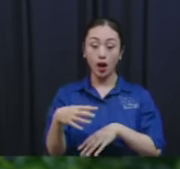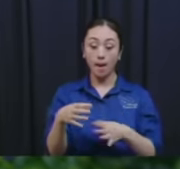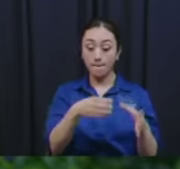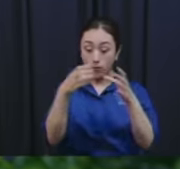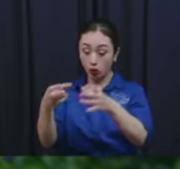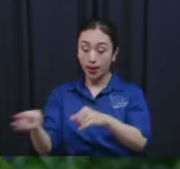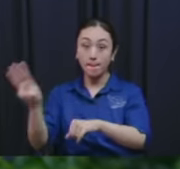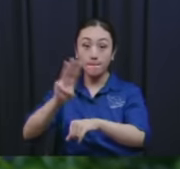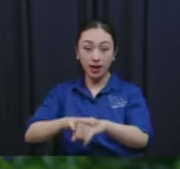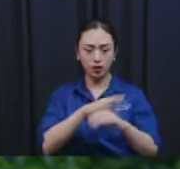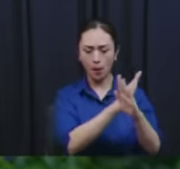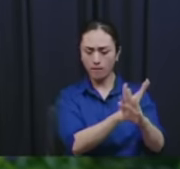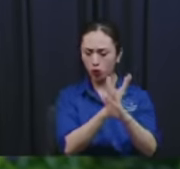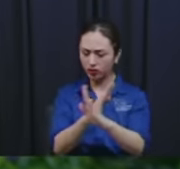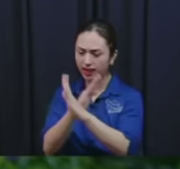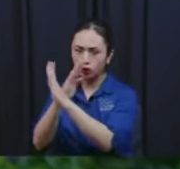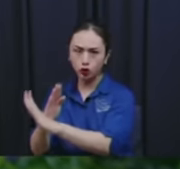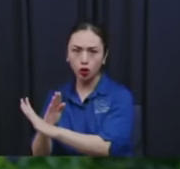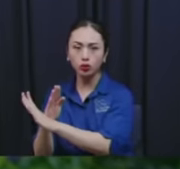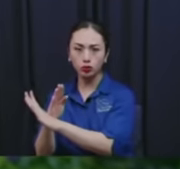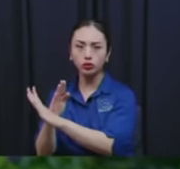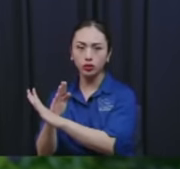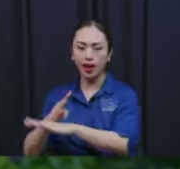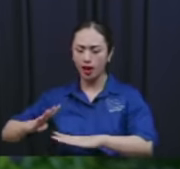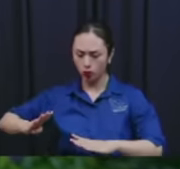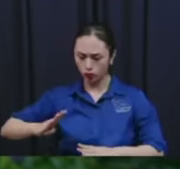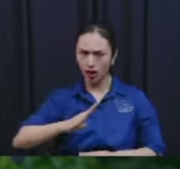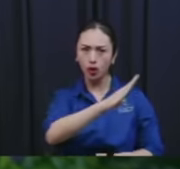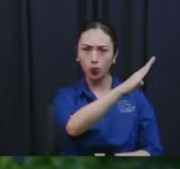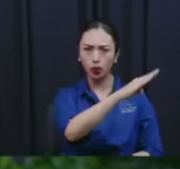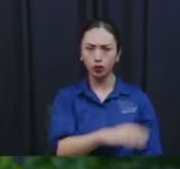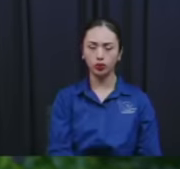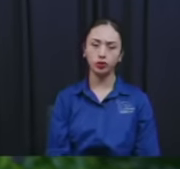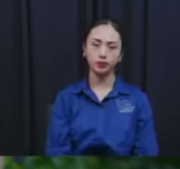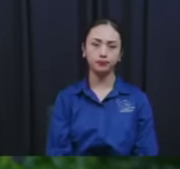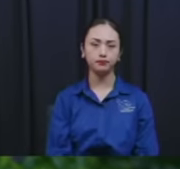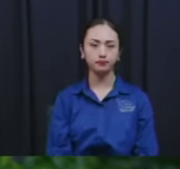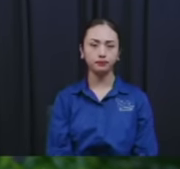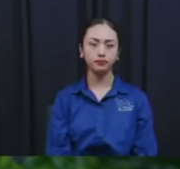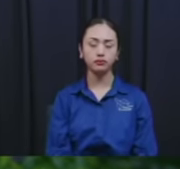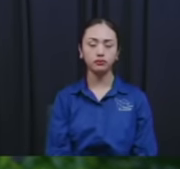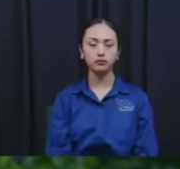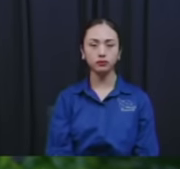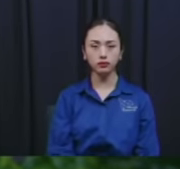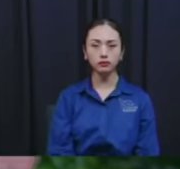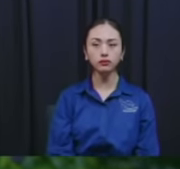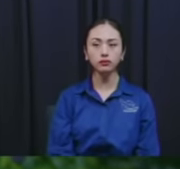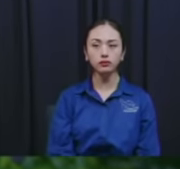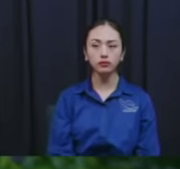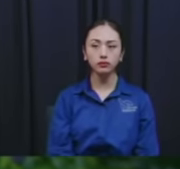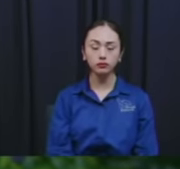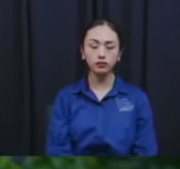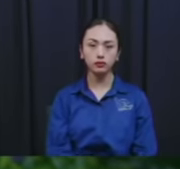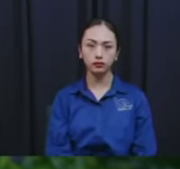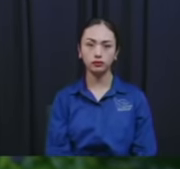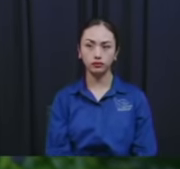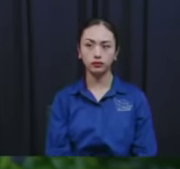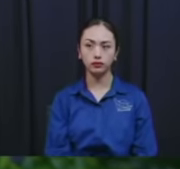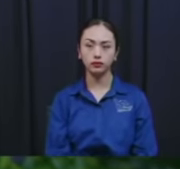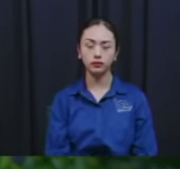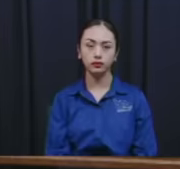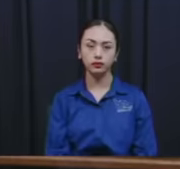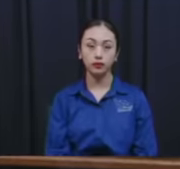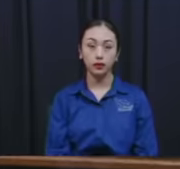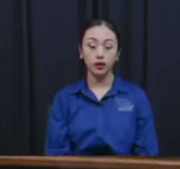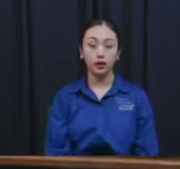escoger para para darnos un golpe Y entonces se duplican hermano ya si en el punto de seguridad le quitaran los zapatos a uno le quitan